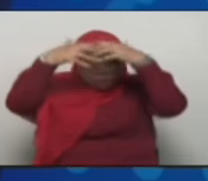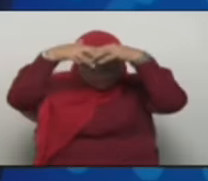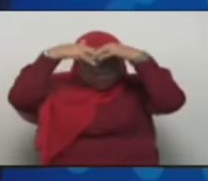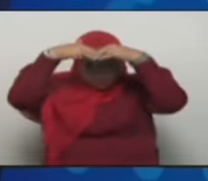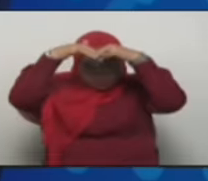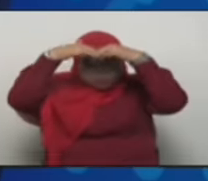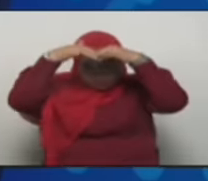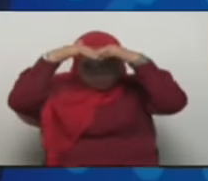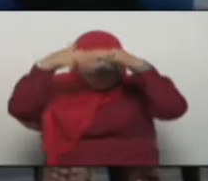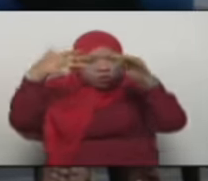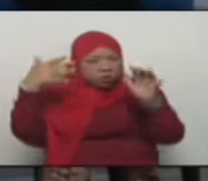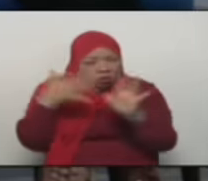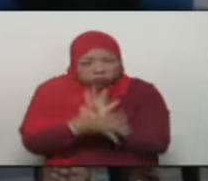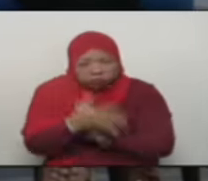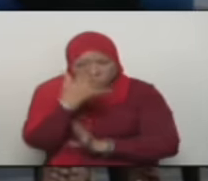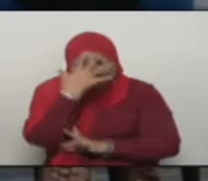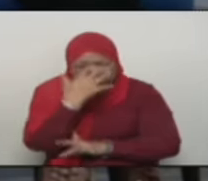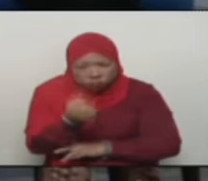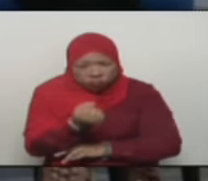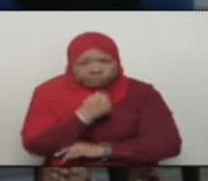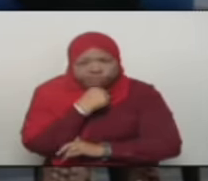no lo explicaste? No, es que